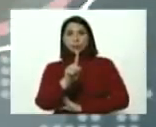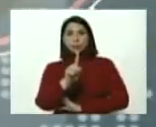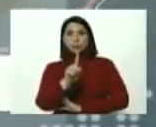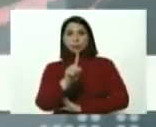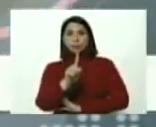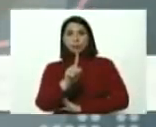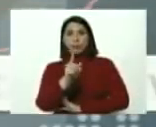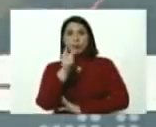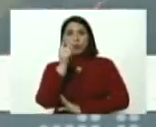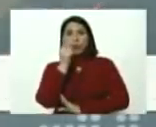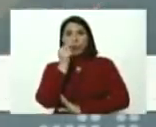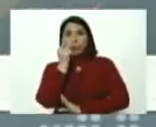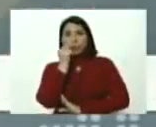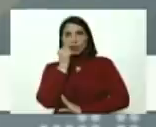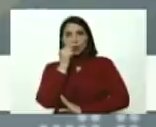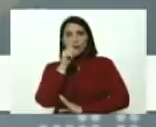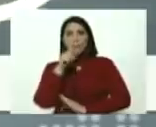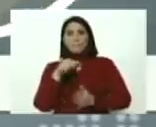sexo masculino,